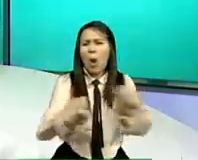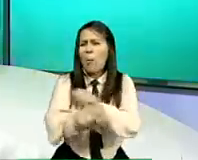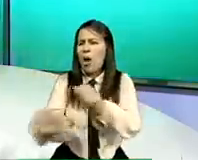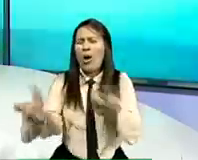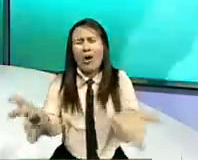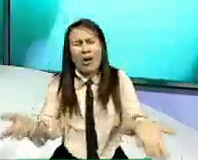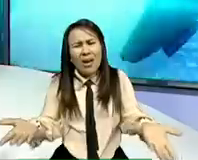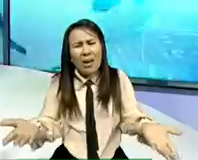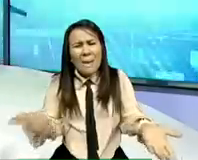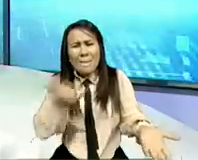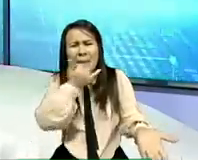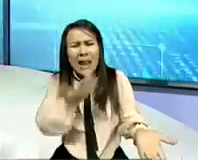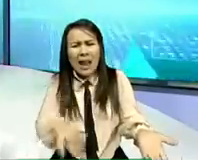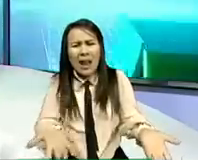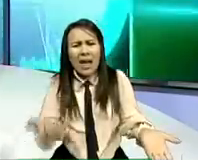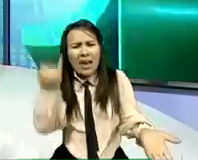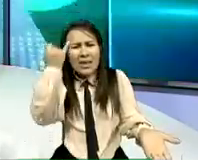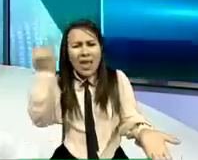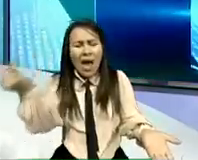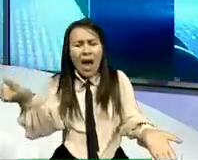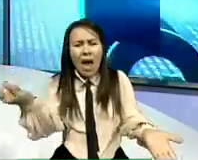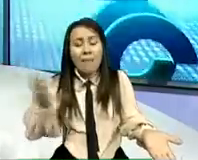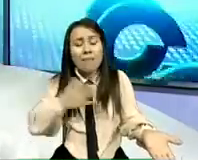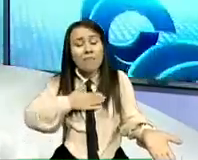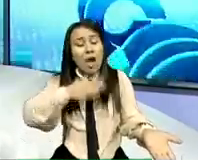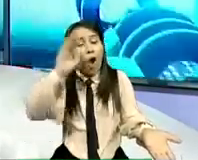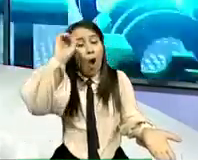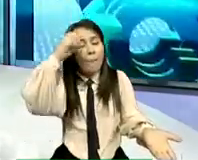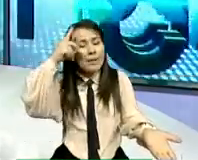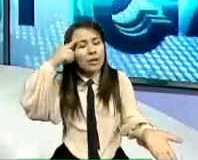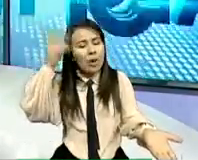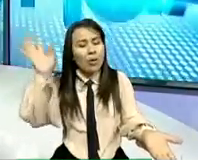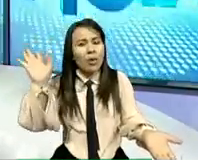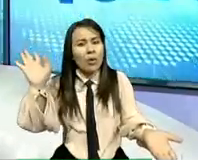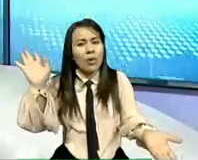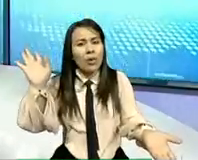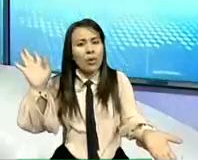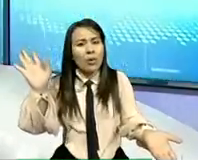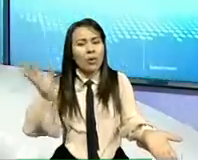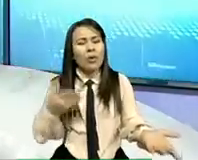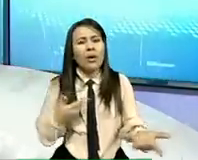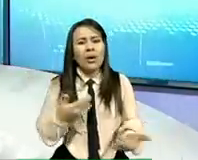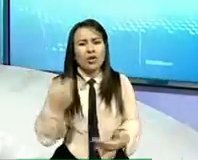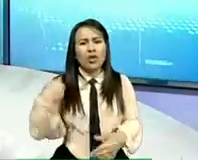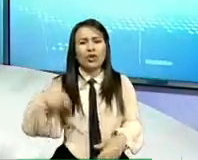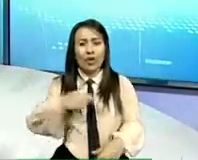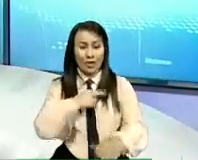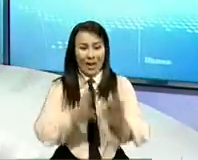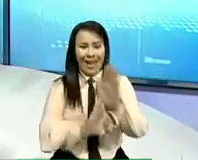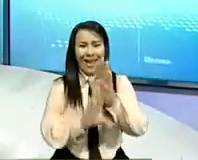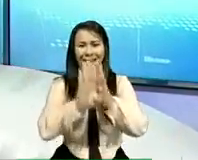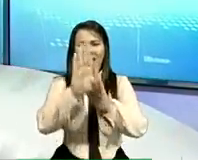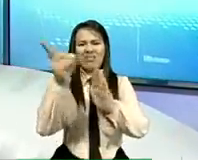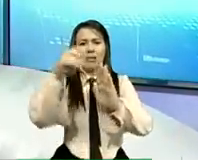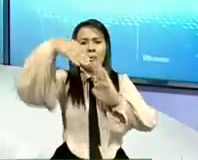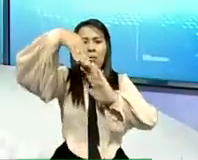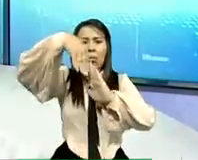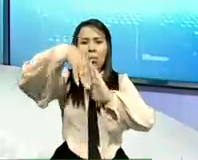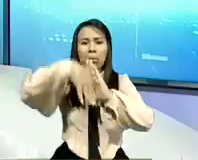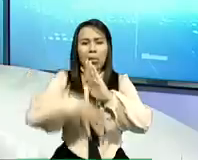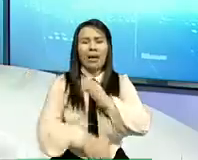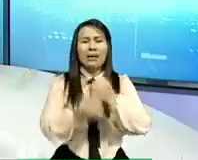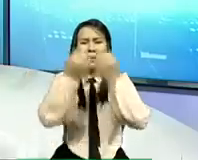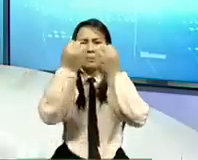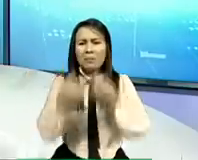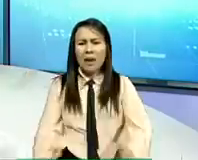No mejoramos para nada. Empeoramos. Vamos de retro hacia el desastre.